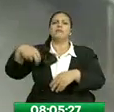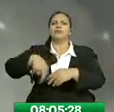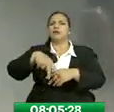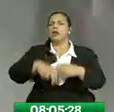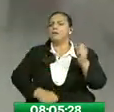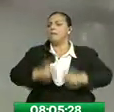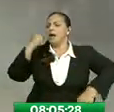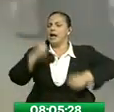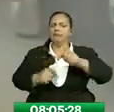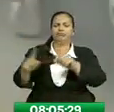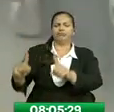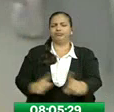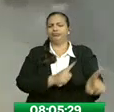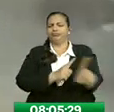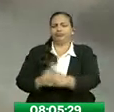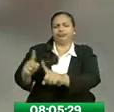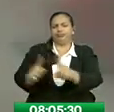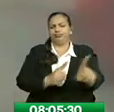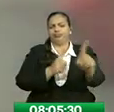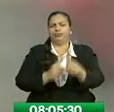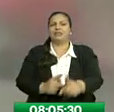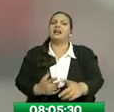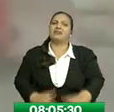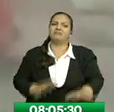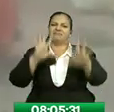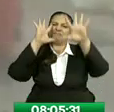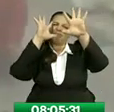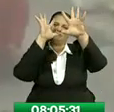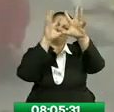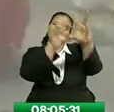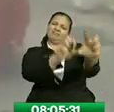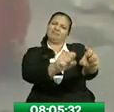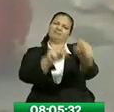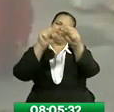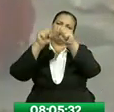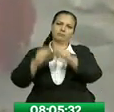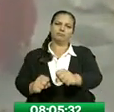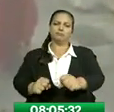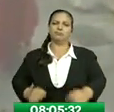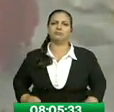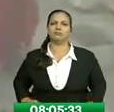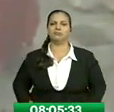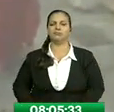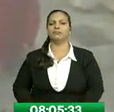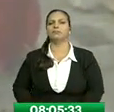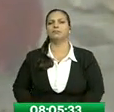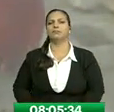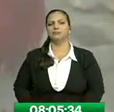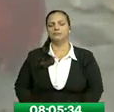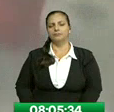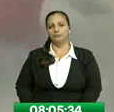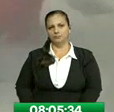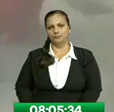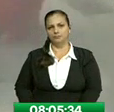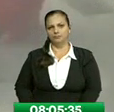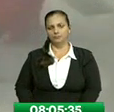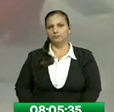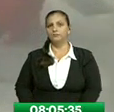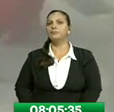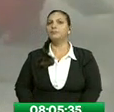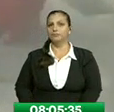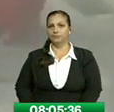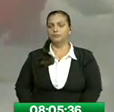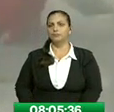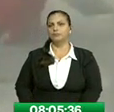Pero al final de todo, el sujeto fue neutralizado. Esto ocurrió en el sector de Lomas de Urdesa, norte de Guayaquil. El individuo